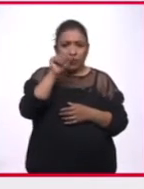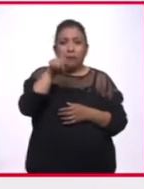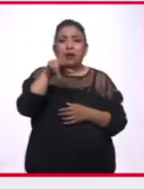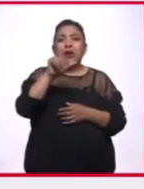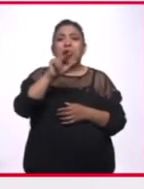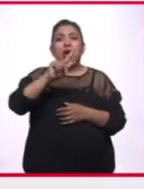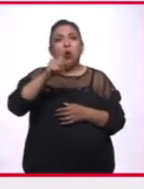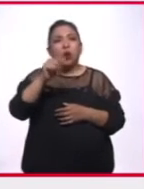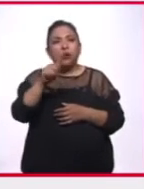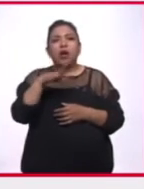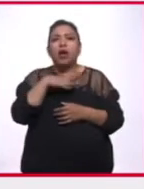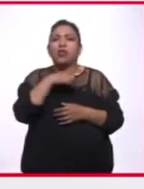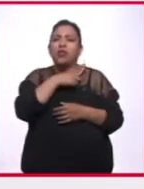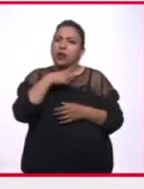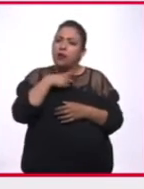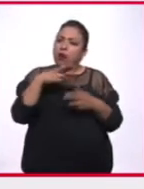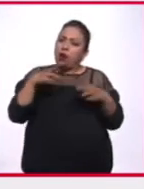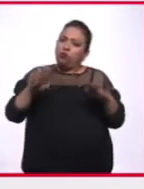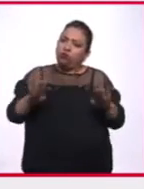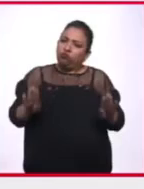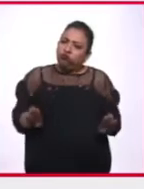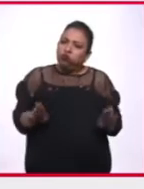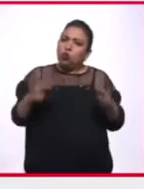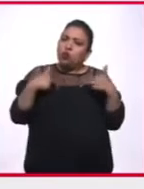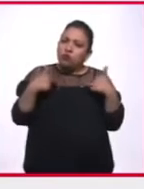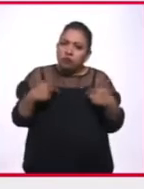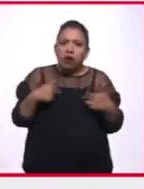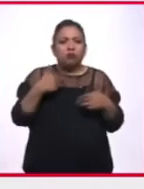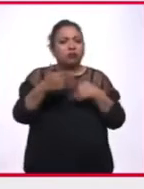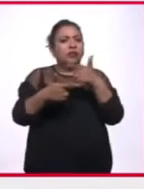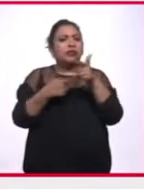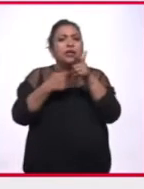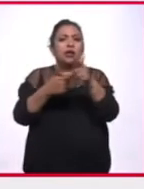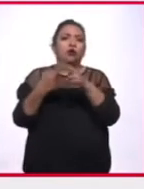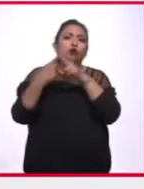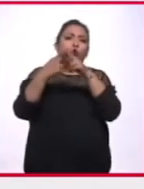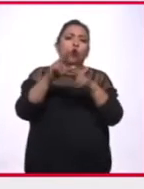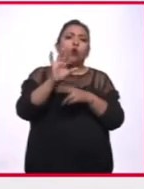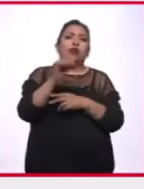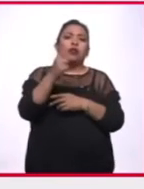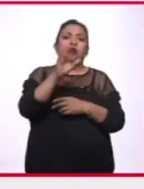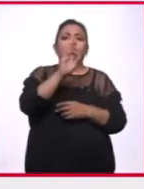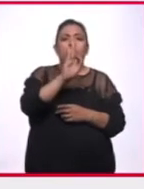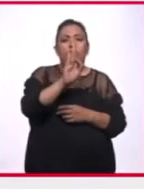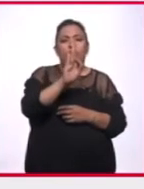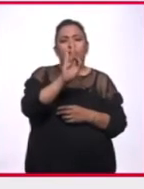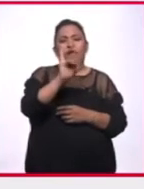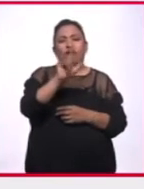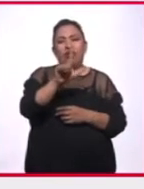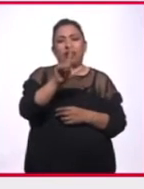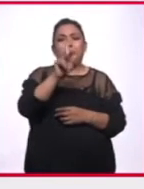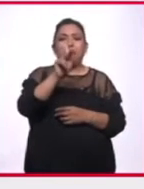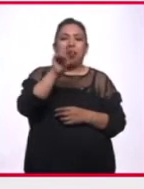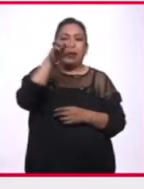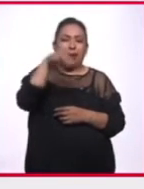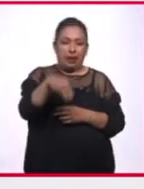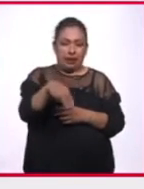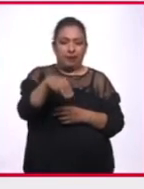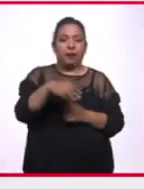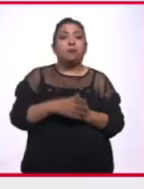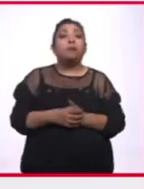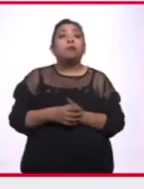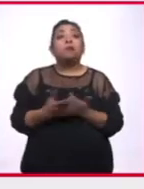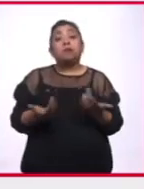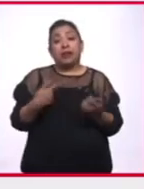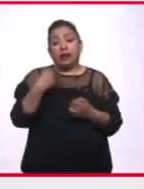en un acto pues de humanización que esperemos sigamos celebrando en esta 41 edición de la Feria Internacional del Libro en el Palacio de Minería,